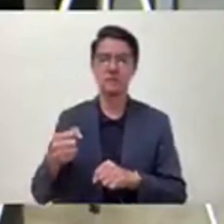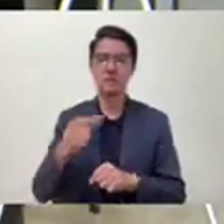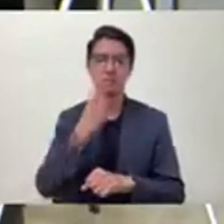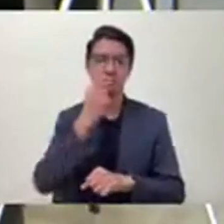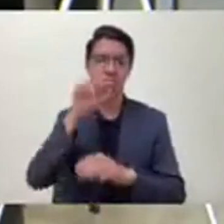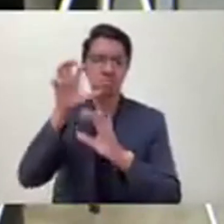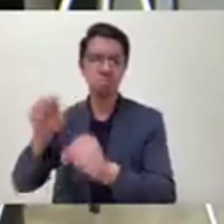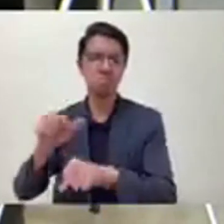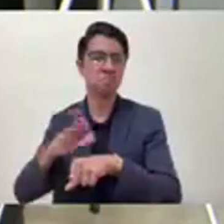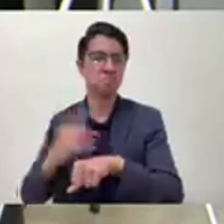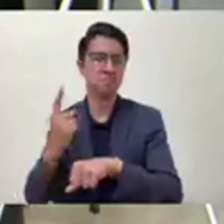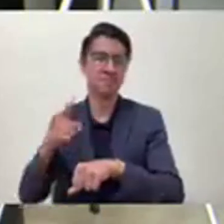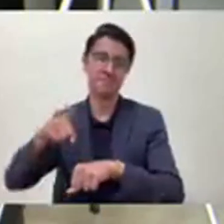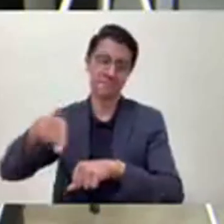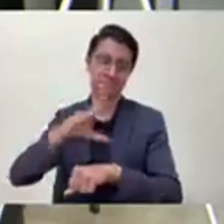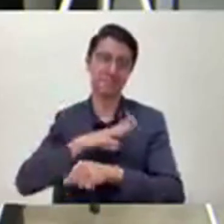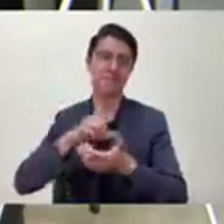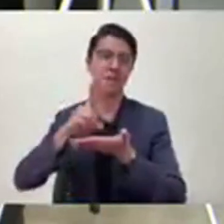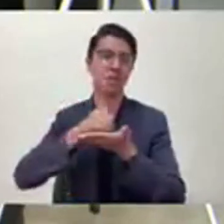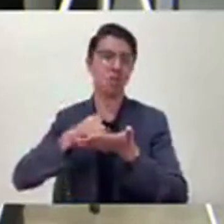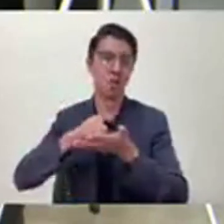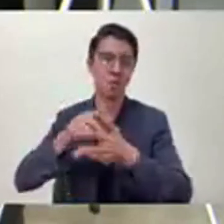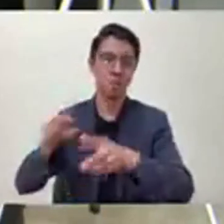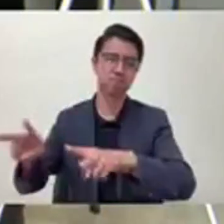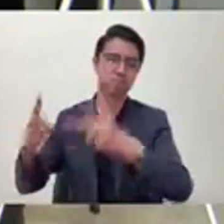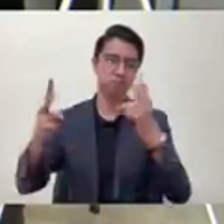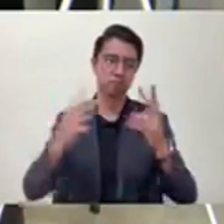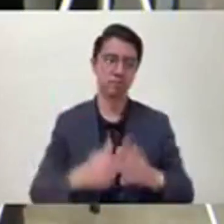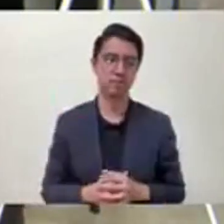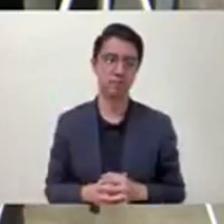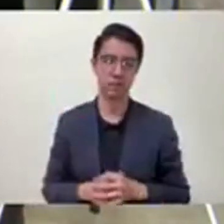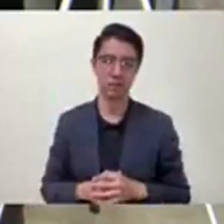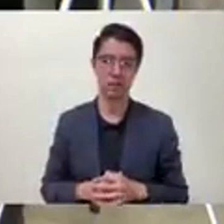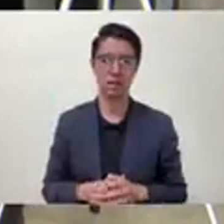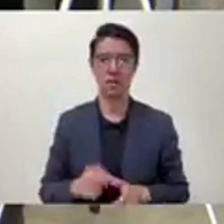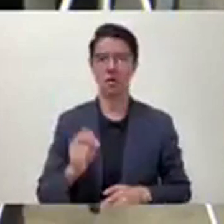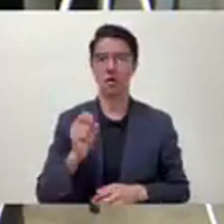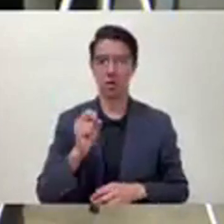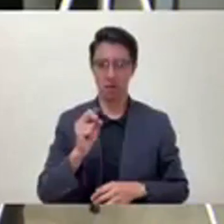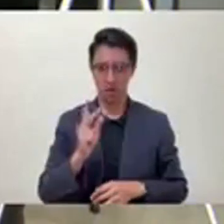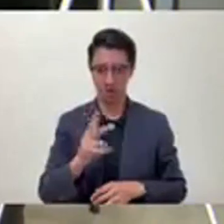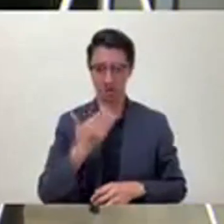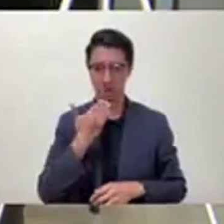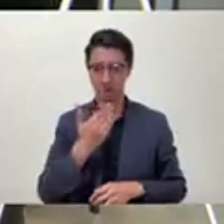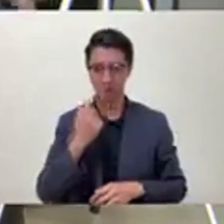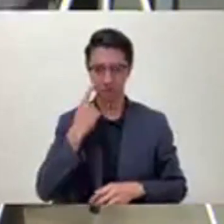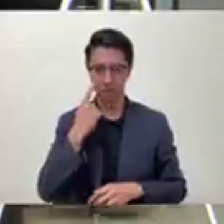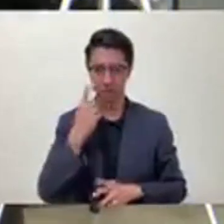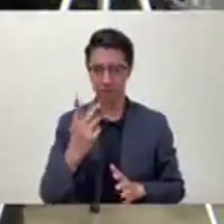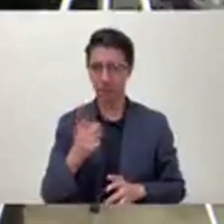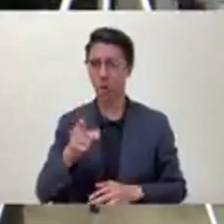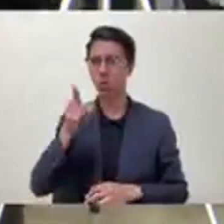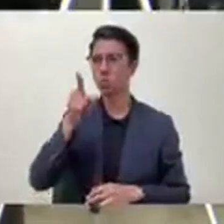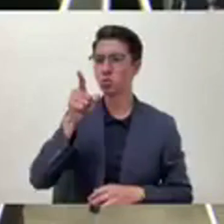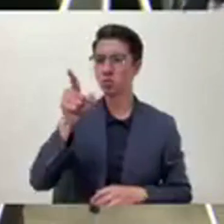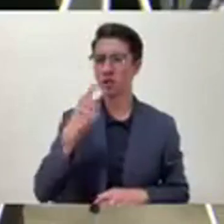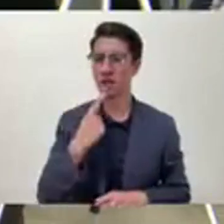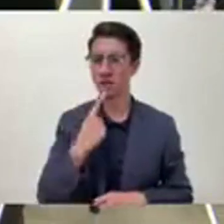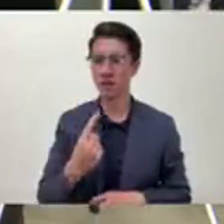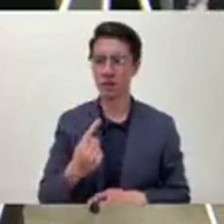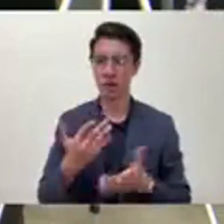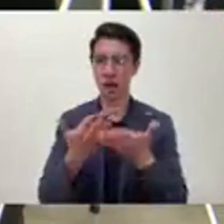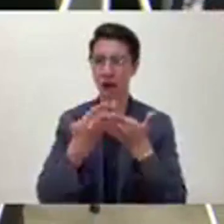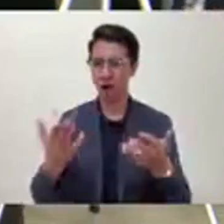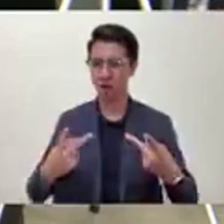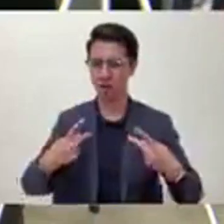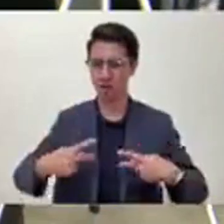va a a procesar Pues que ahora se les va a mandar a la secretaría de salud No sé si nos pudieran dar más datos